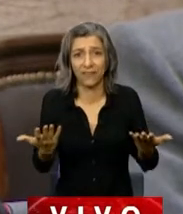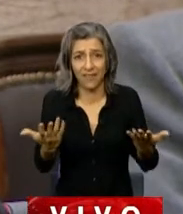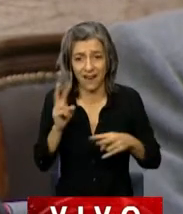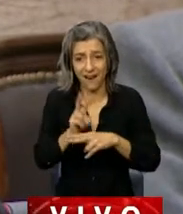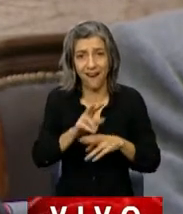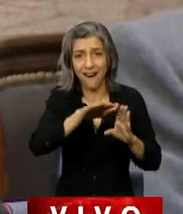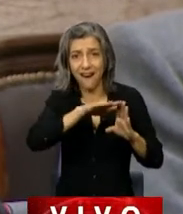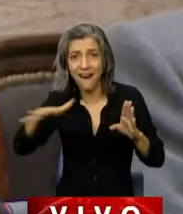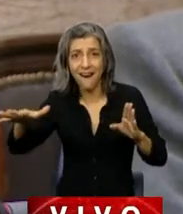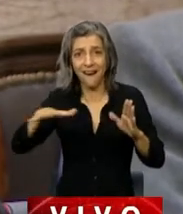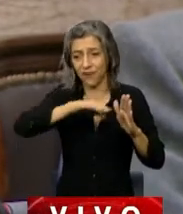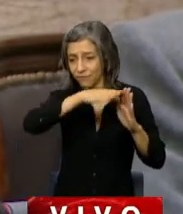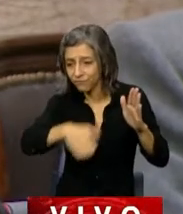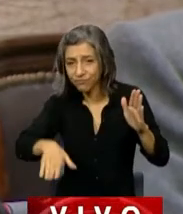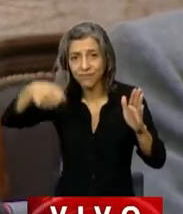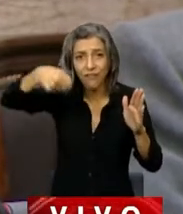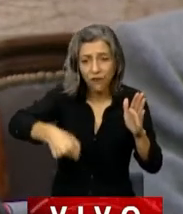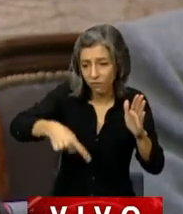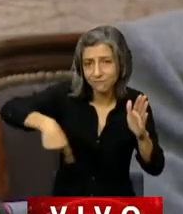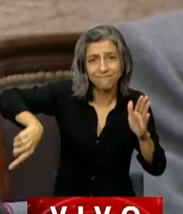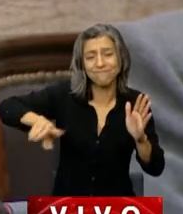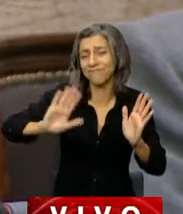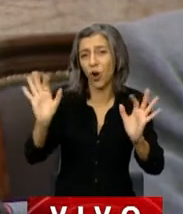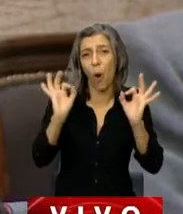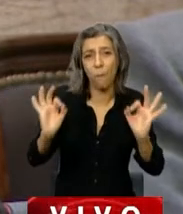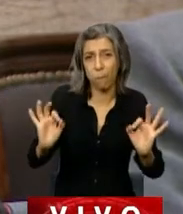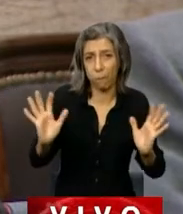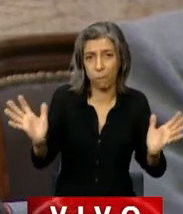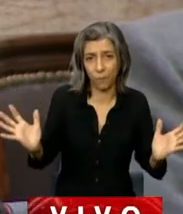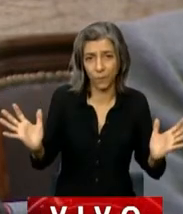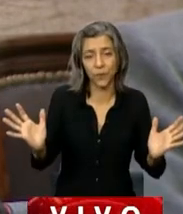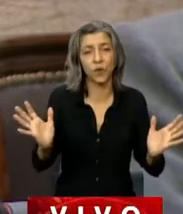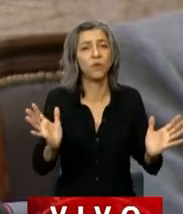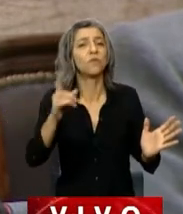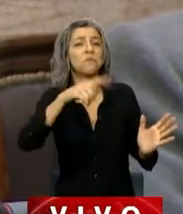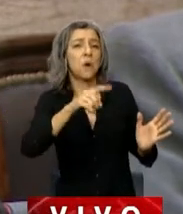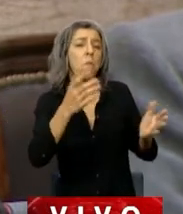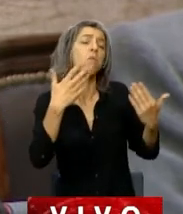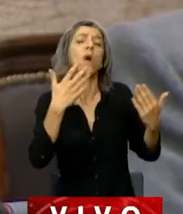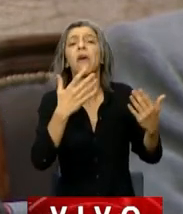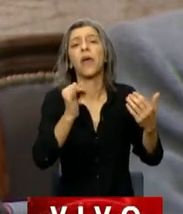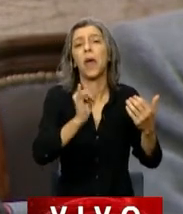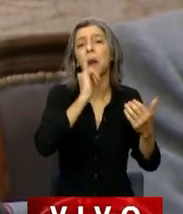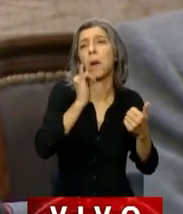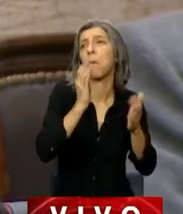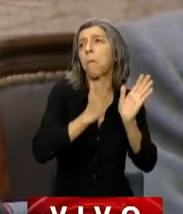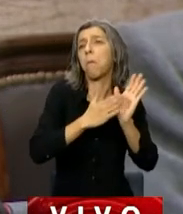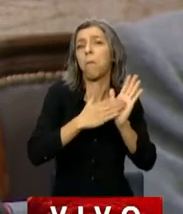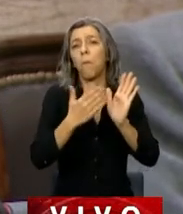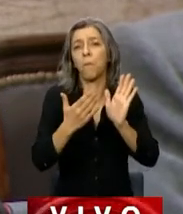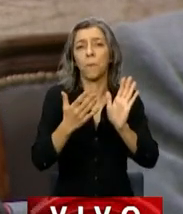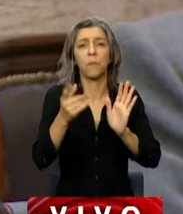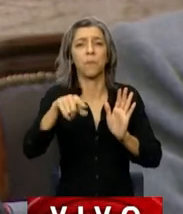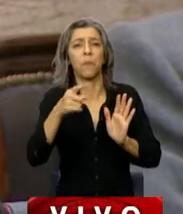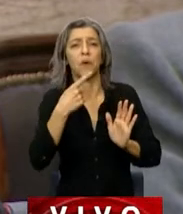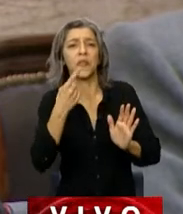Mire, acá se puede tomar cualquier argumento. No hay excusa, no hay excusa de